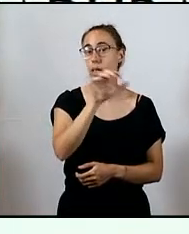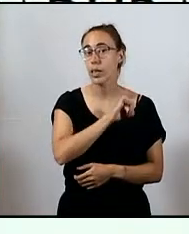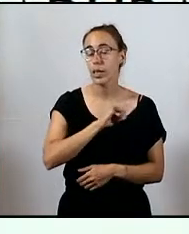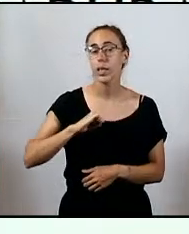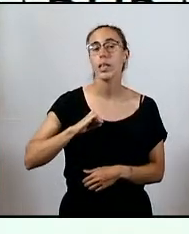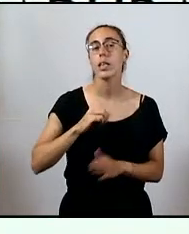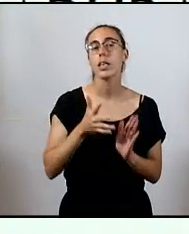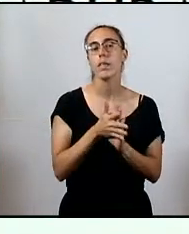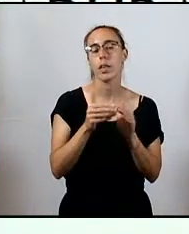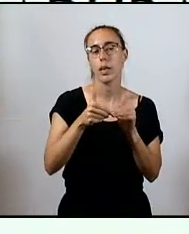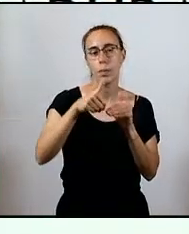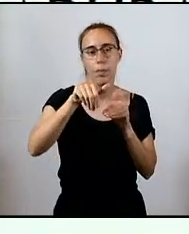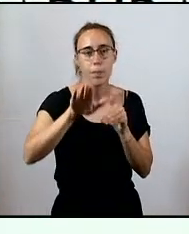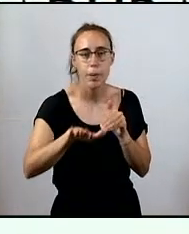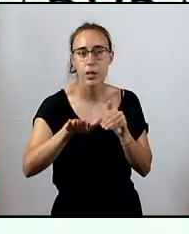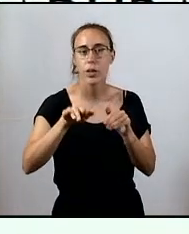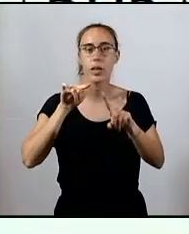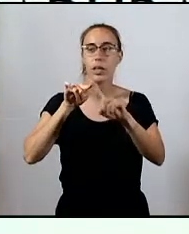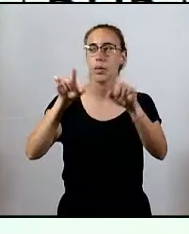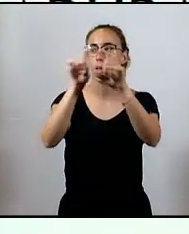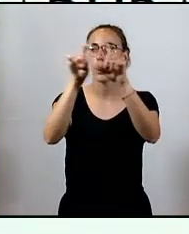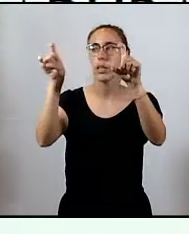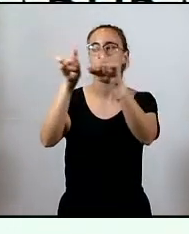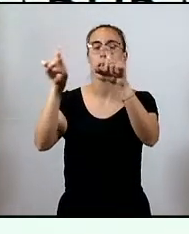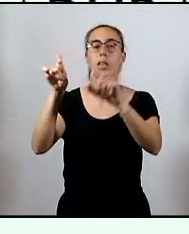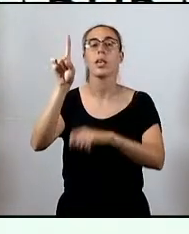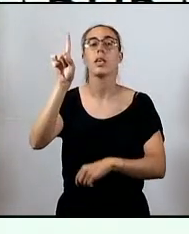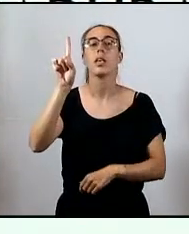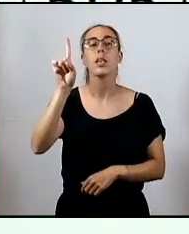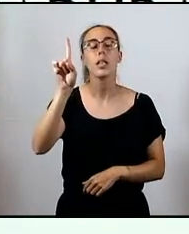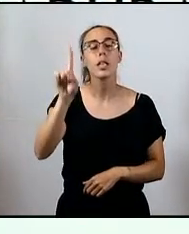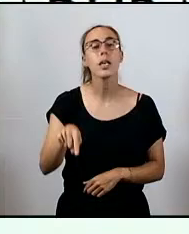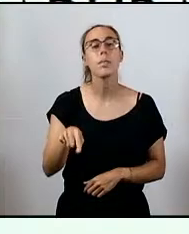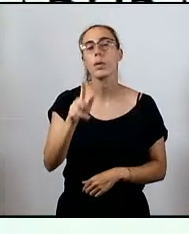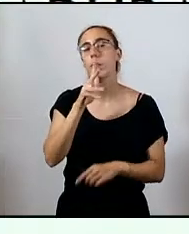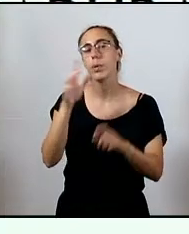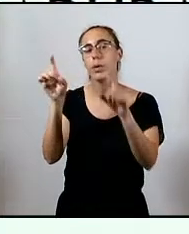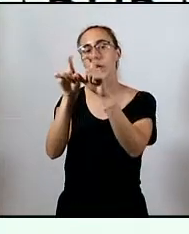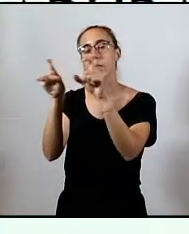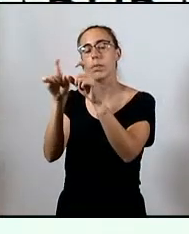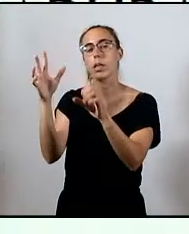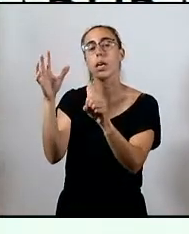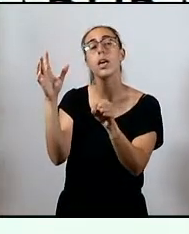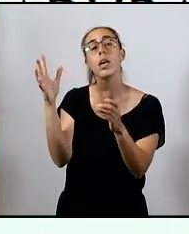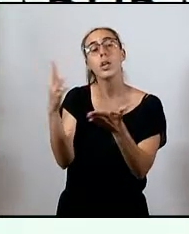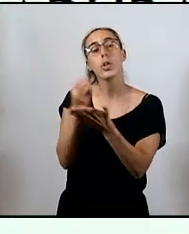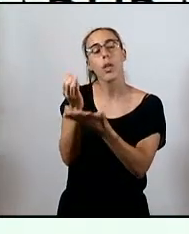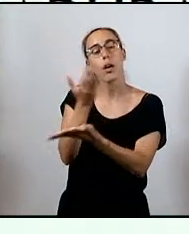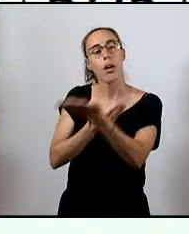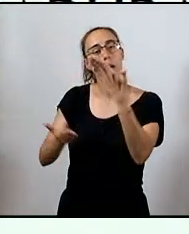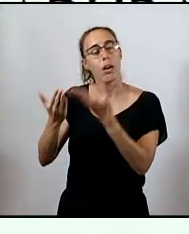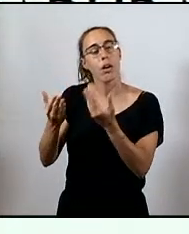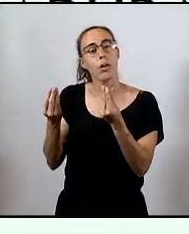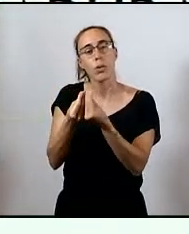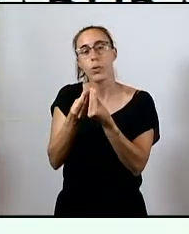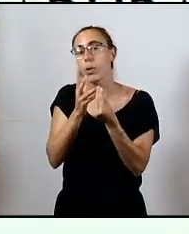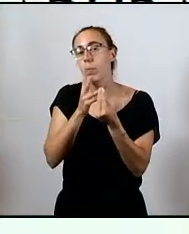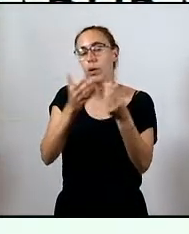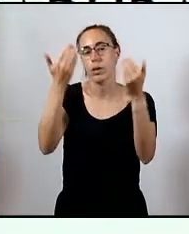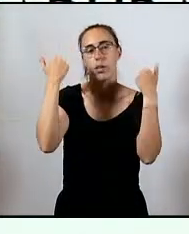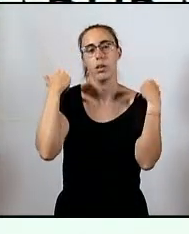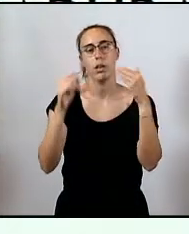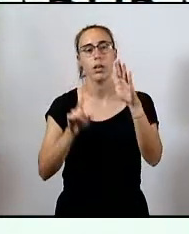paso más por parte de la empresa y a su lado estaremos, como lo hacemos con todas las empresas que son las protagonistas del desarrollo